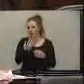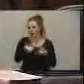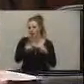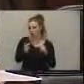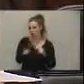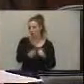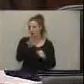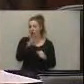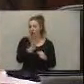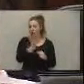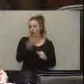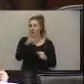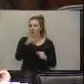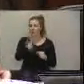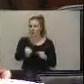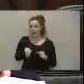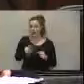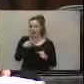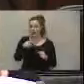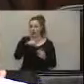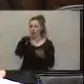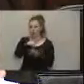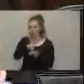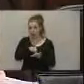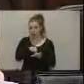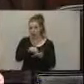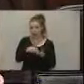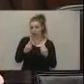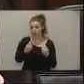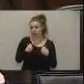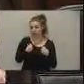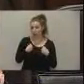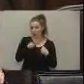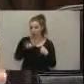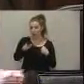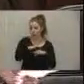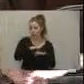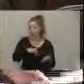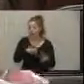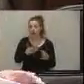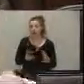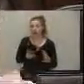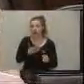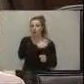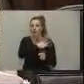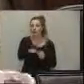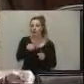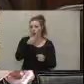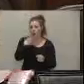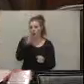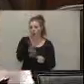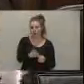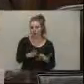que, sobre todo en los centros urbanos, donde reside la mayor parte de la población, la cobertura es insuficiente.